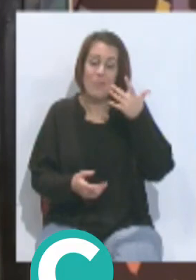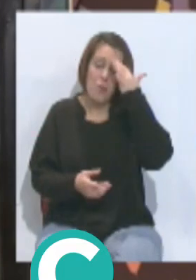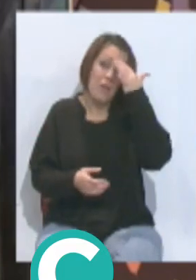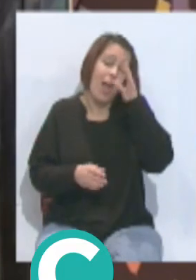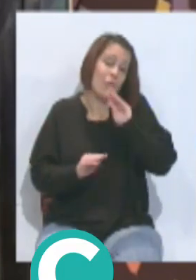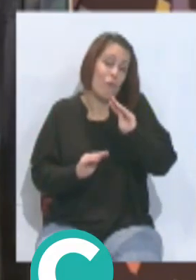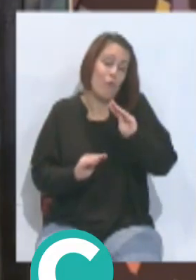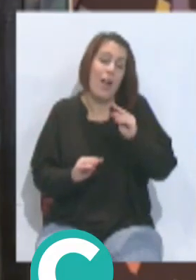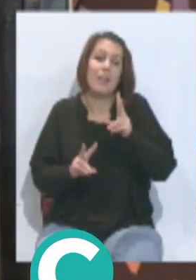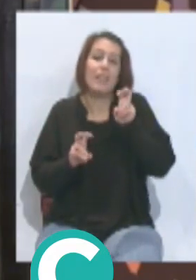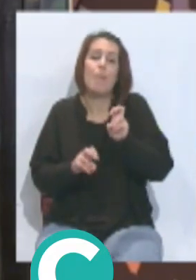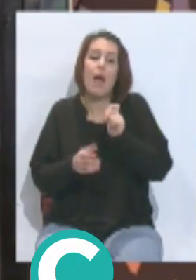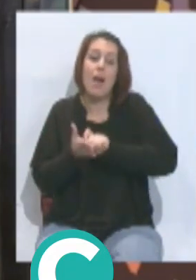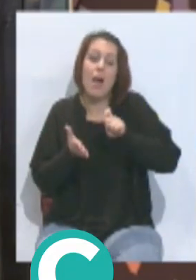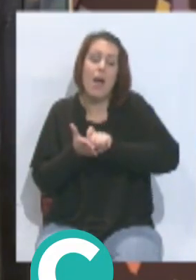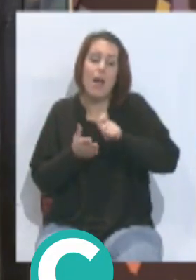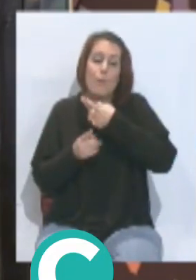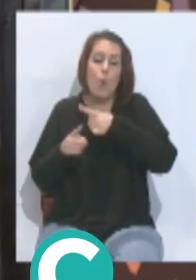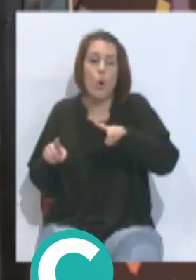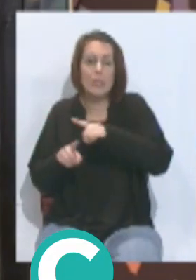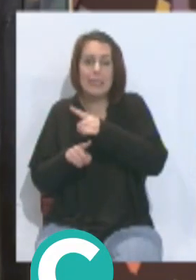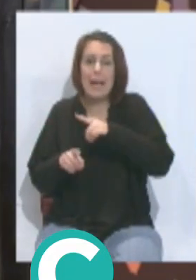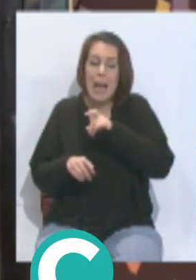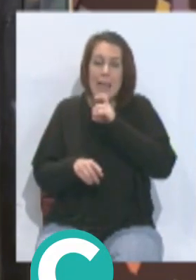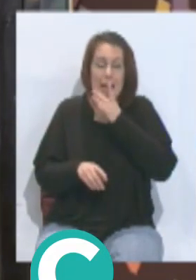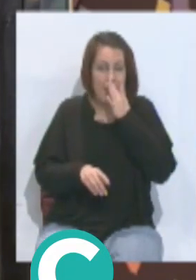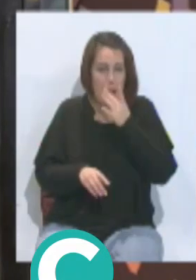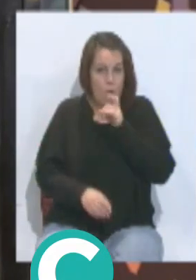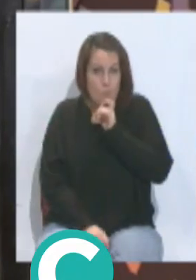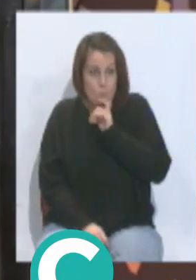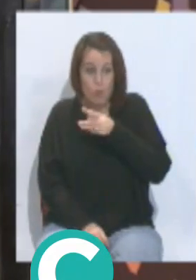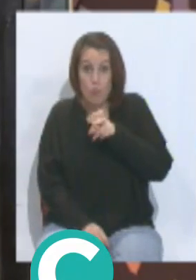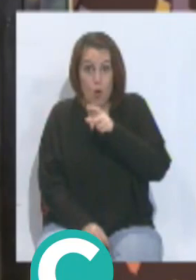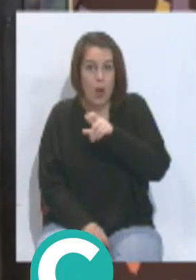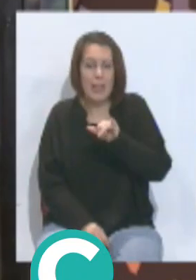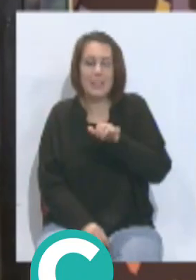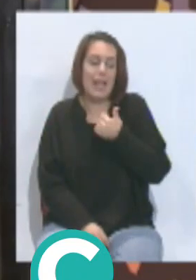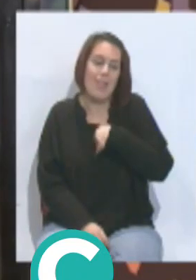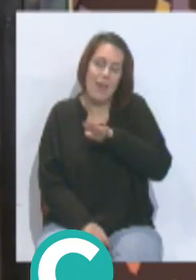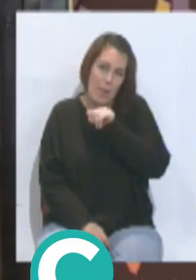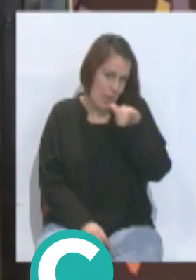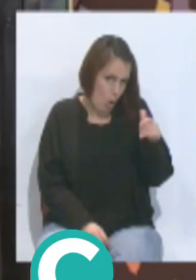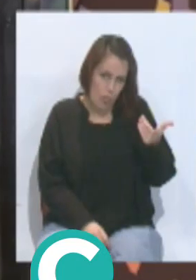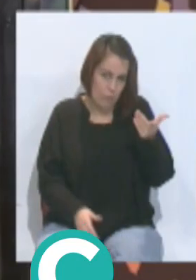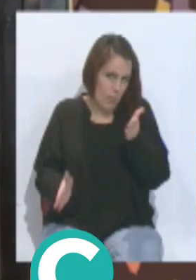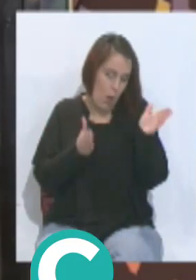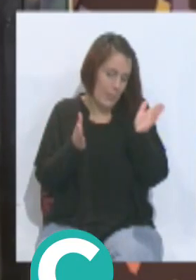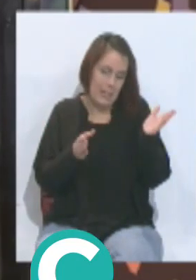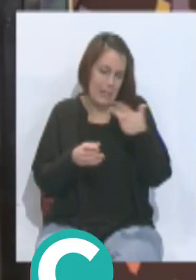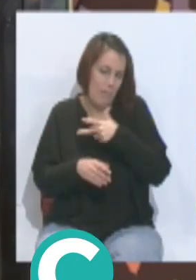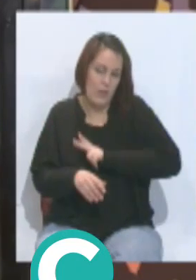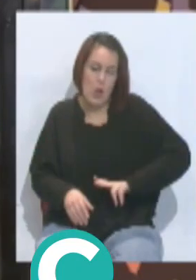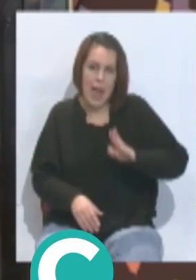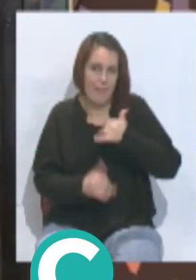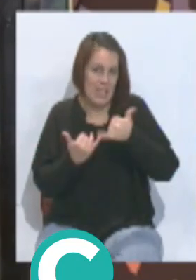Noli en cuanto a cómo concibe la música de carnaval. Un Noli que, por cierto, se ha despedido temporalmente de la